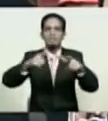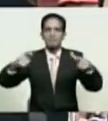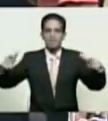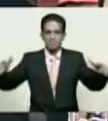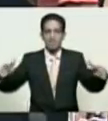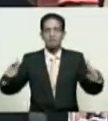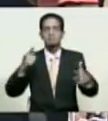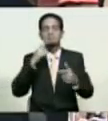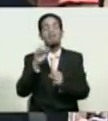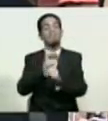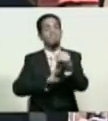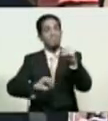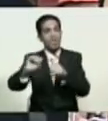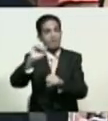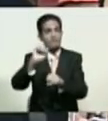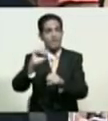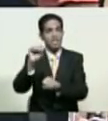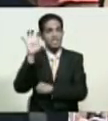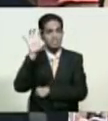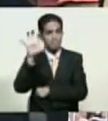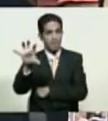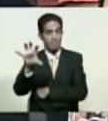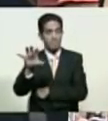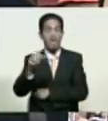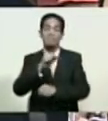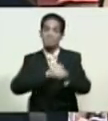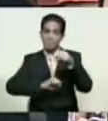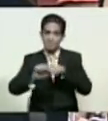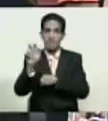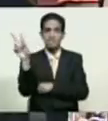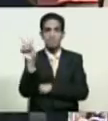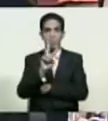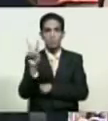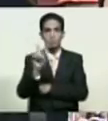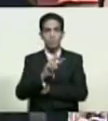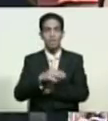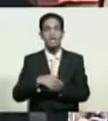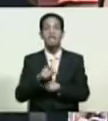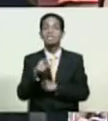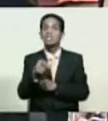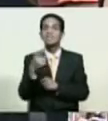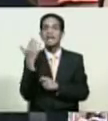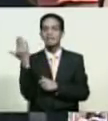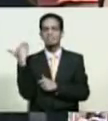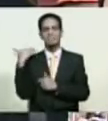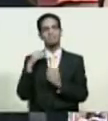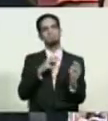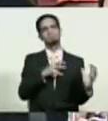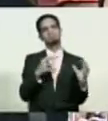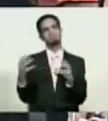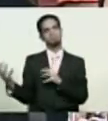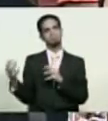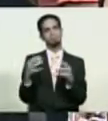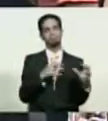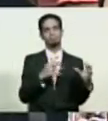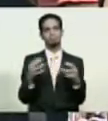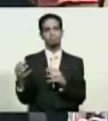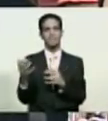la defensa de la patria, la defensa de Venezuela. Esta fue una contienda electoral donde lo que se estaba